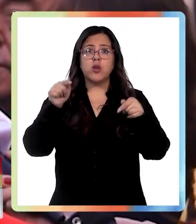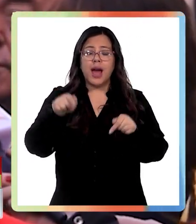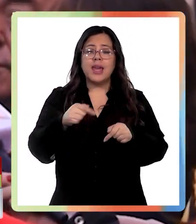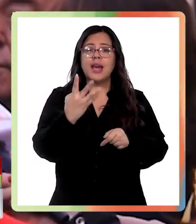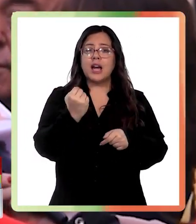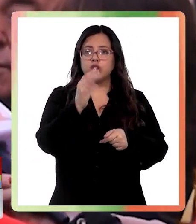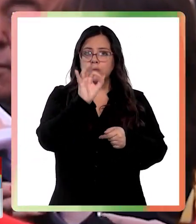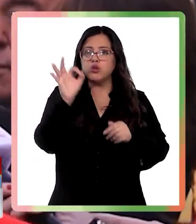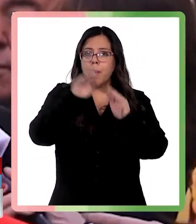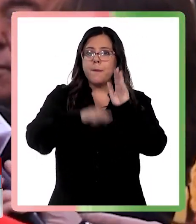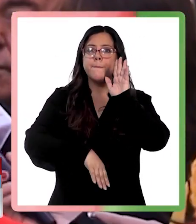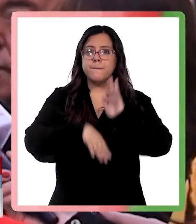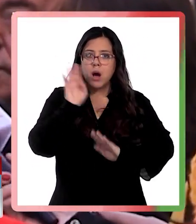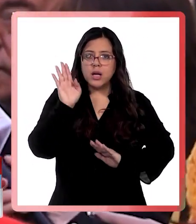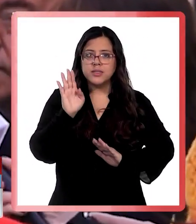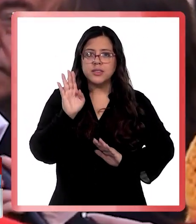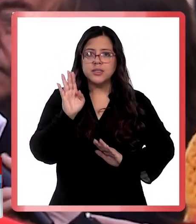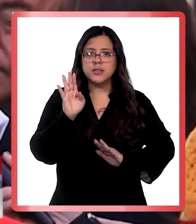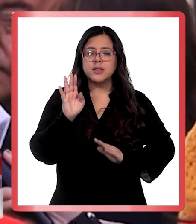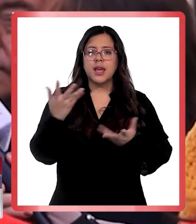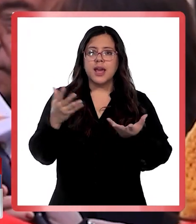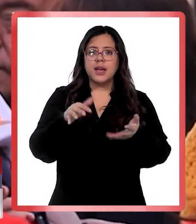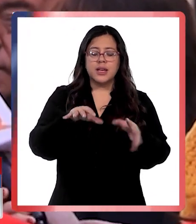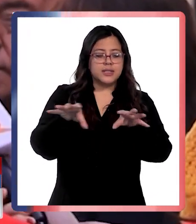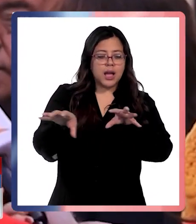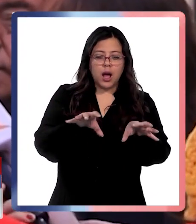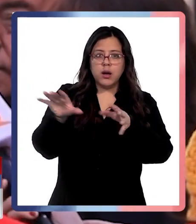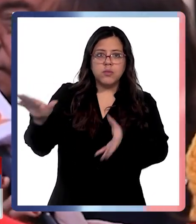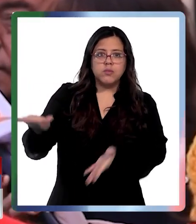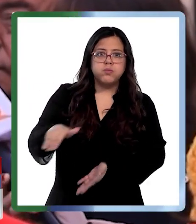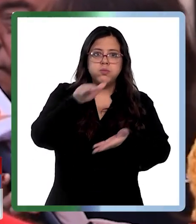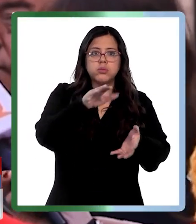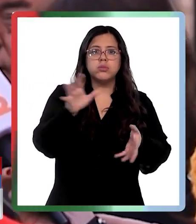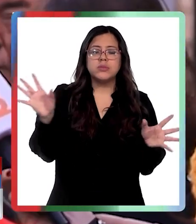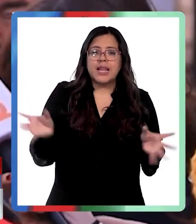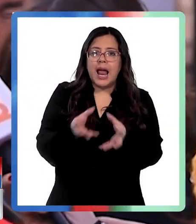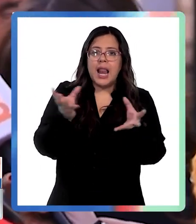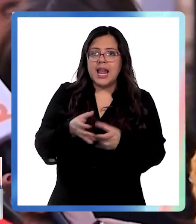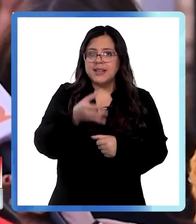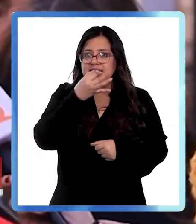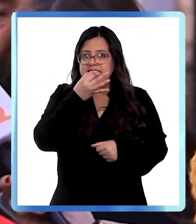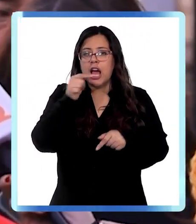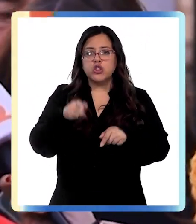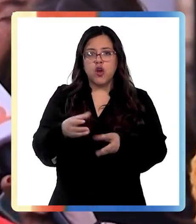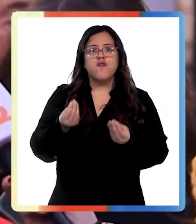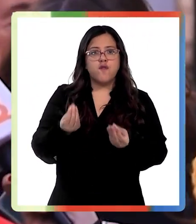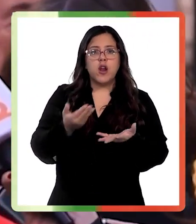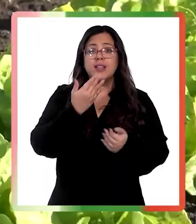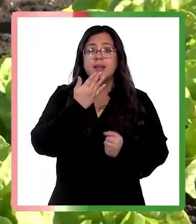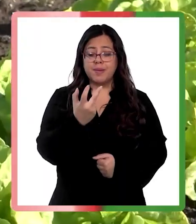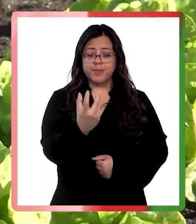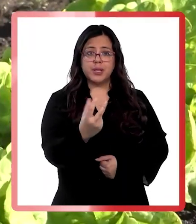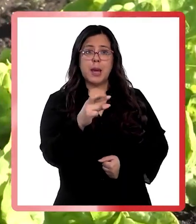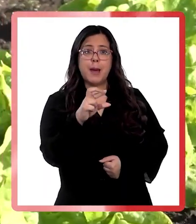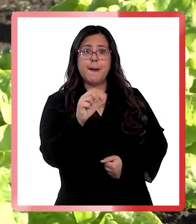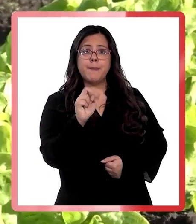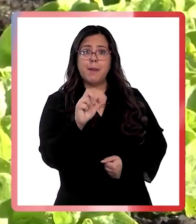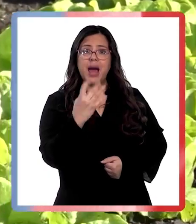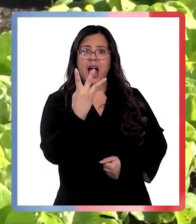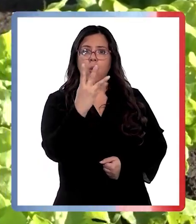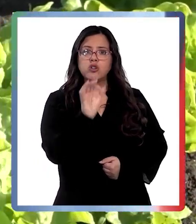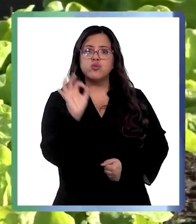de un 14% más de suministro de lechuga, lo cual es una buena noticia. Y la papa, hay